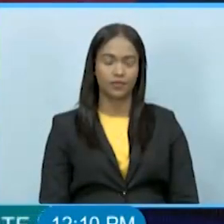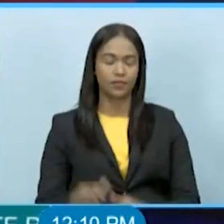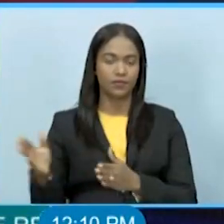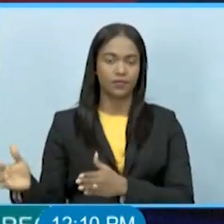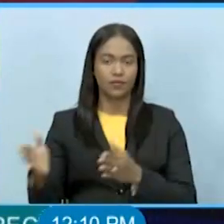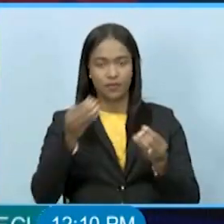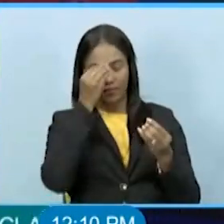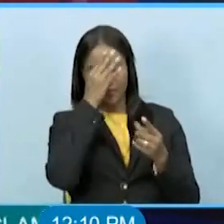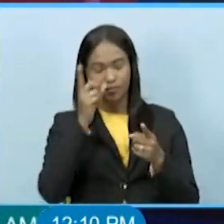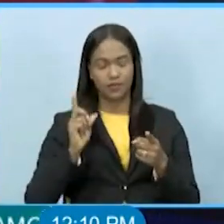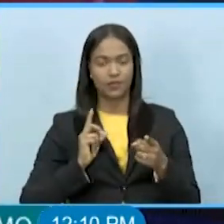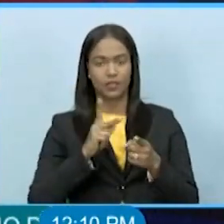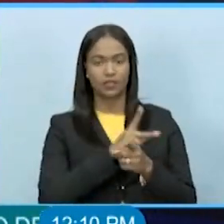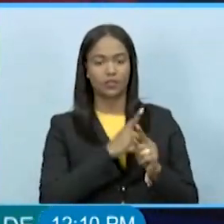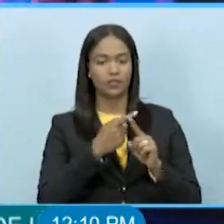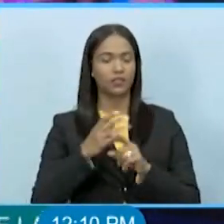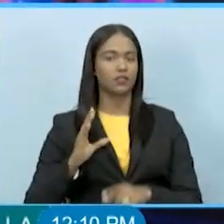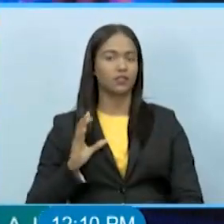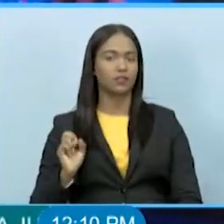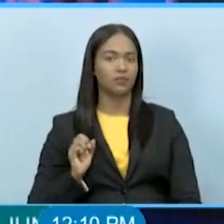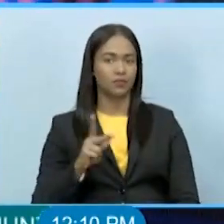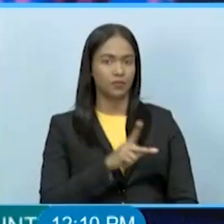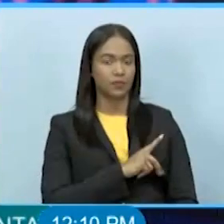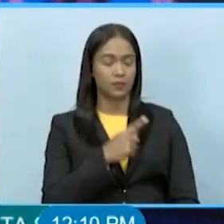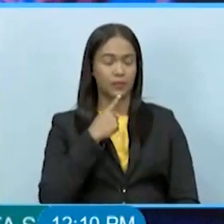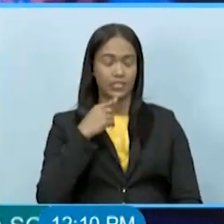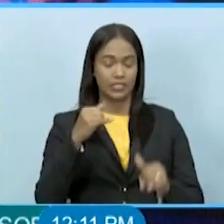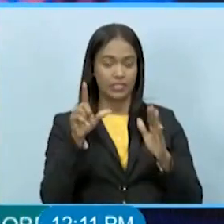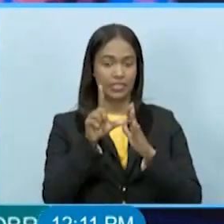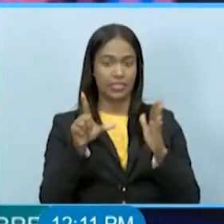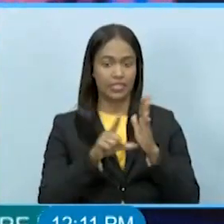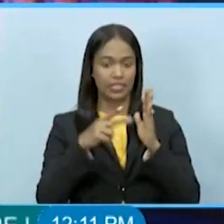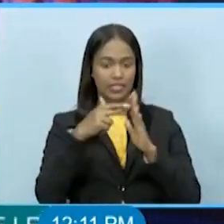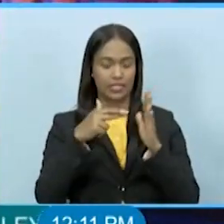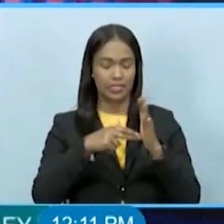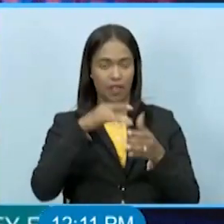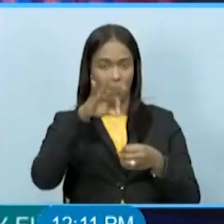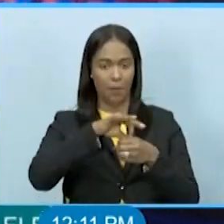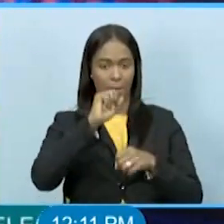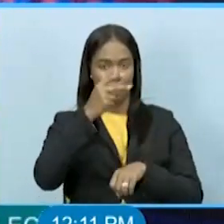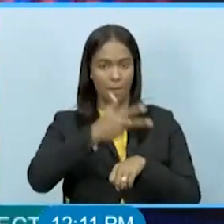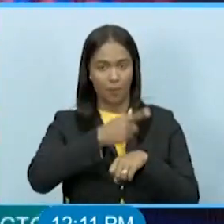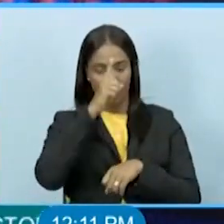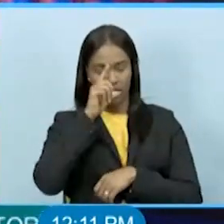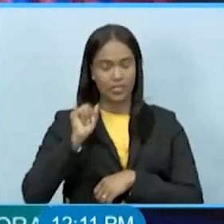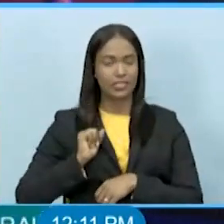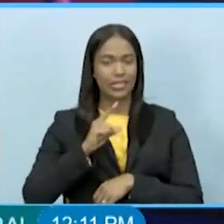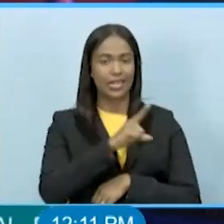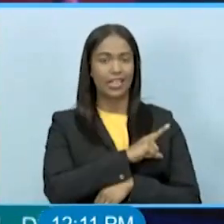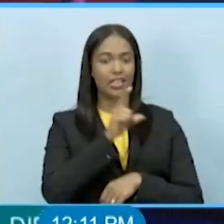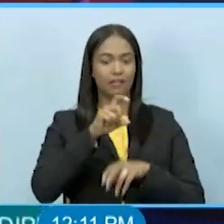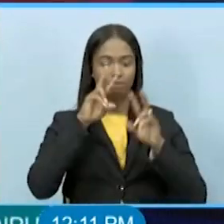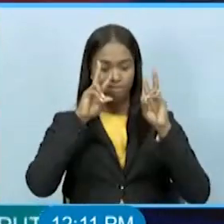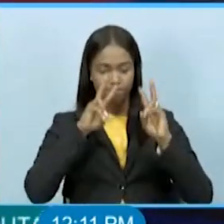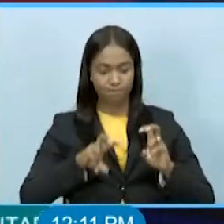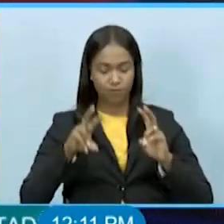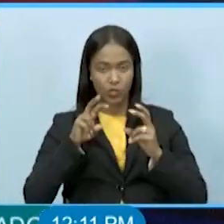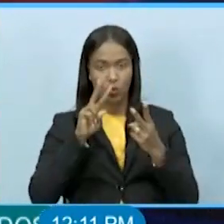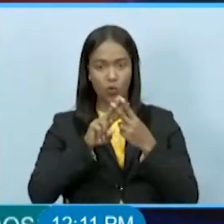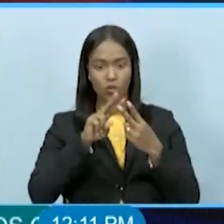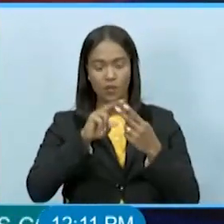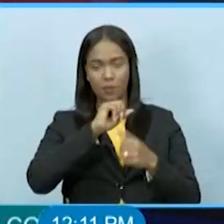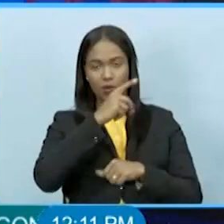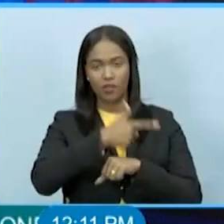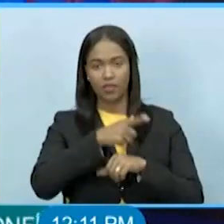En otro orden, legisladores en la Cámara de Diputados favorecen que la ley del régimen electoral aprobada por el Senado sea estudiada y se conozca y apruebe